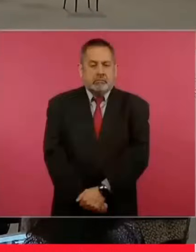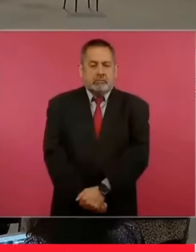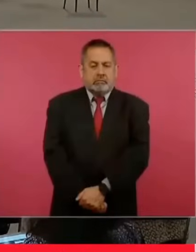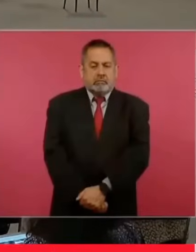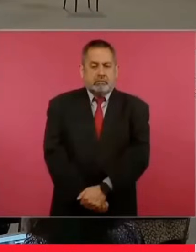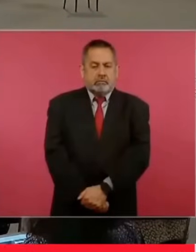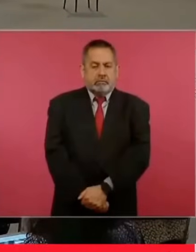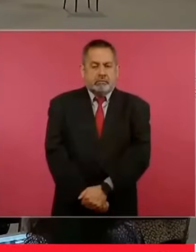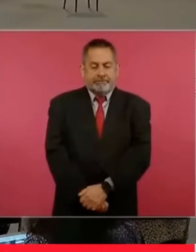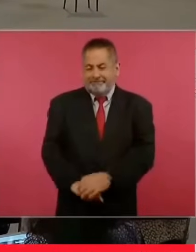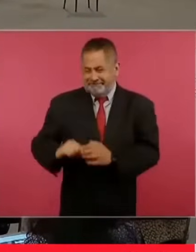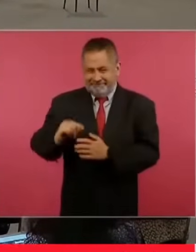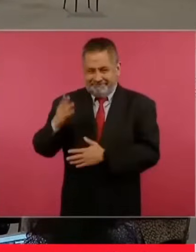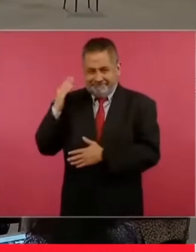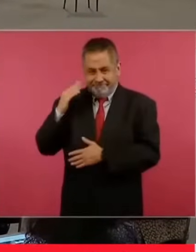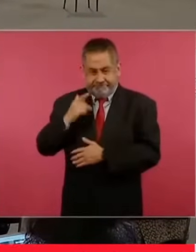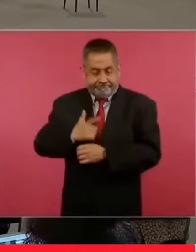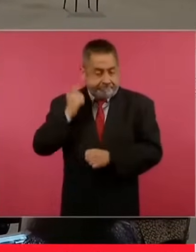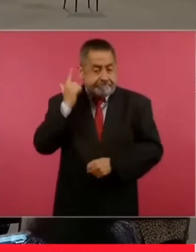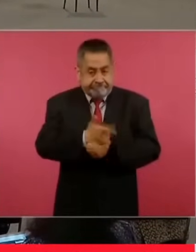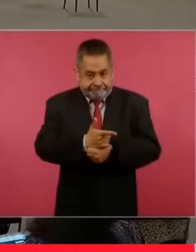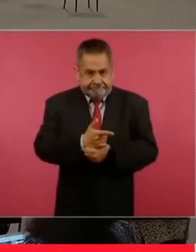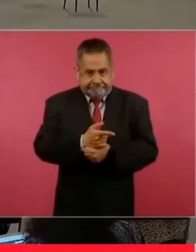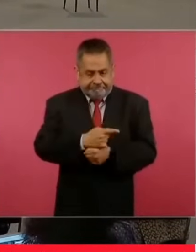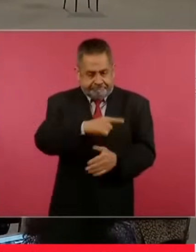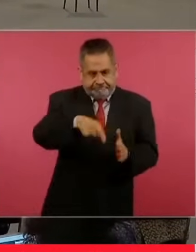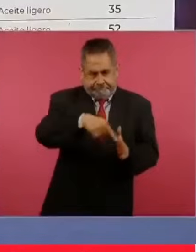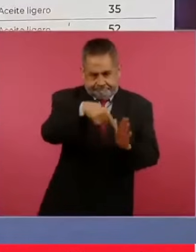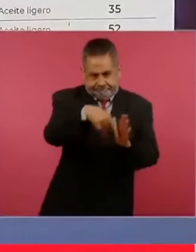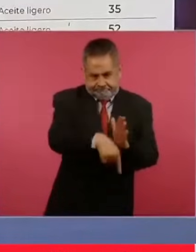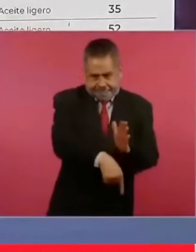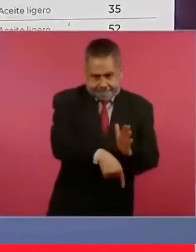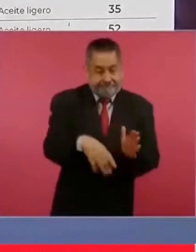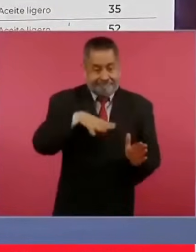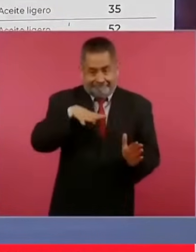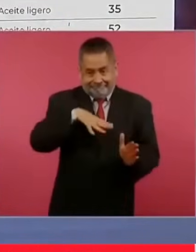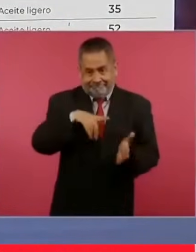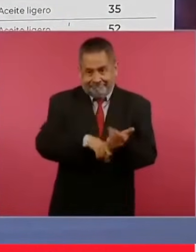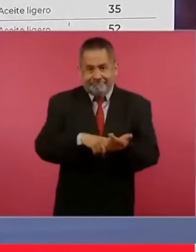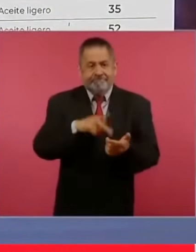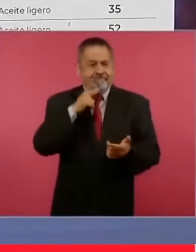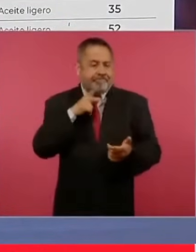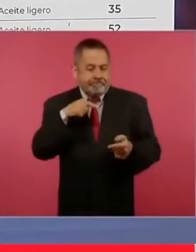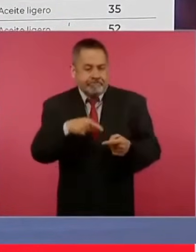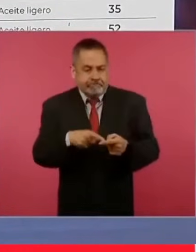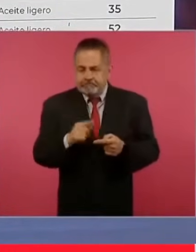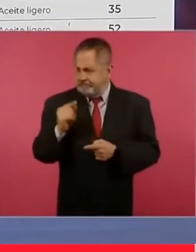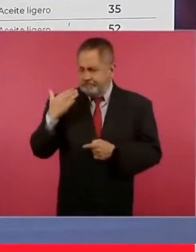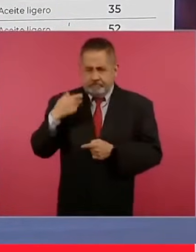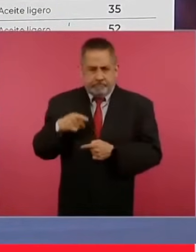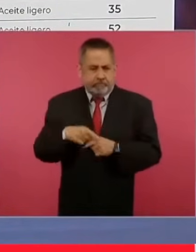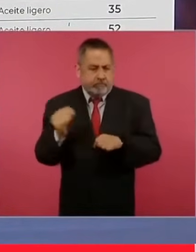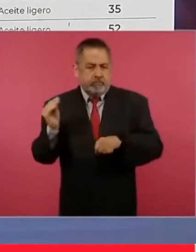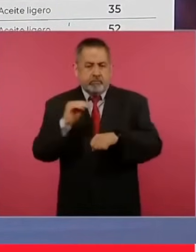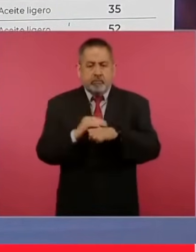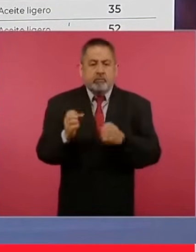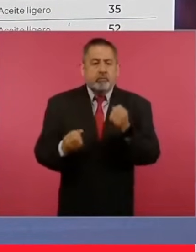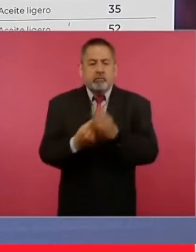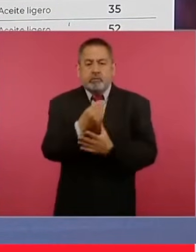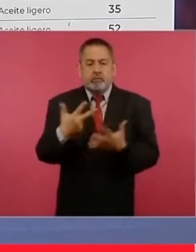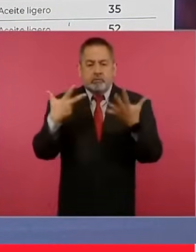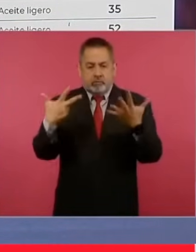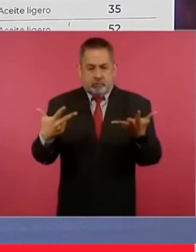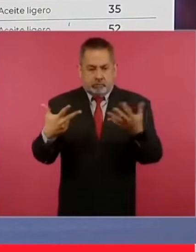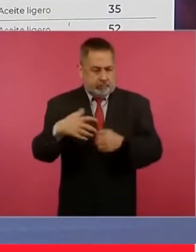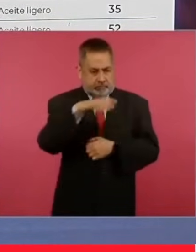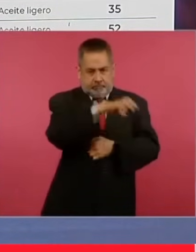En los últimos descubrimientos que hemos hecho en las recientes semanas, meses, hemos incorporado 8 nuevos campos con